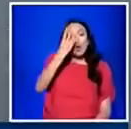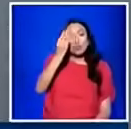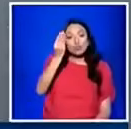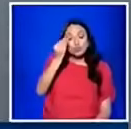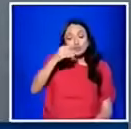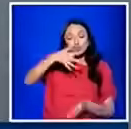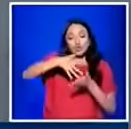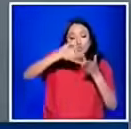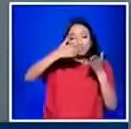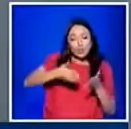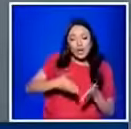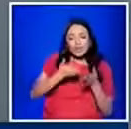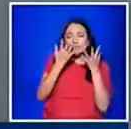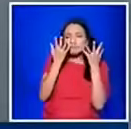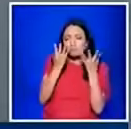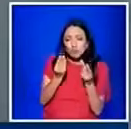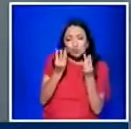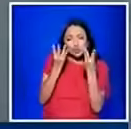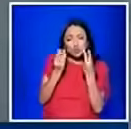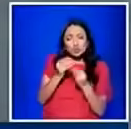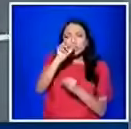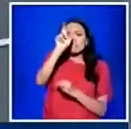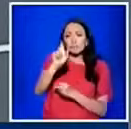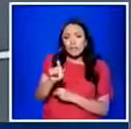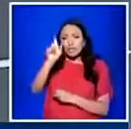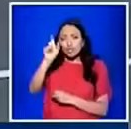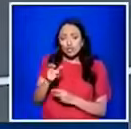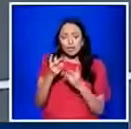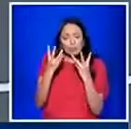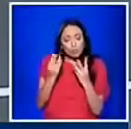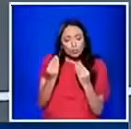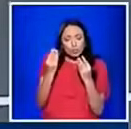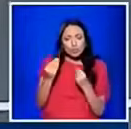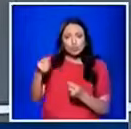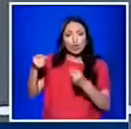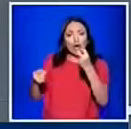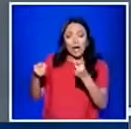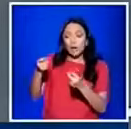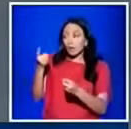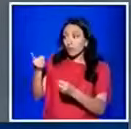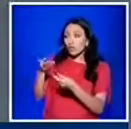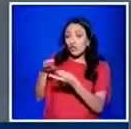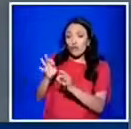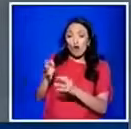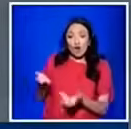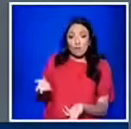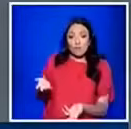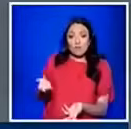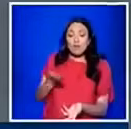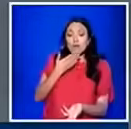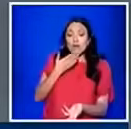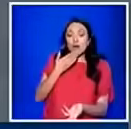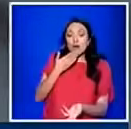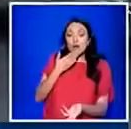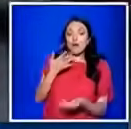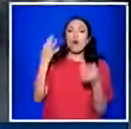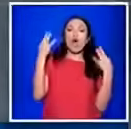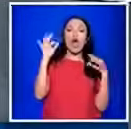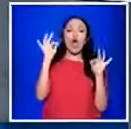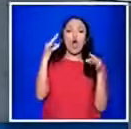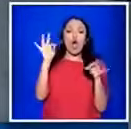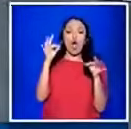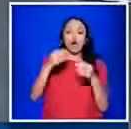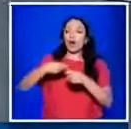Hay estudiantes, gran cantidad de personas, de vehículos, y ya lo que nos comenta, esa modalidad, personas que utilizan como cortina,